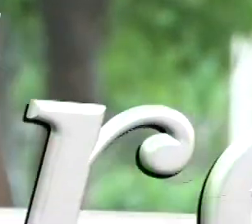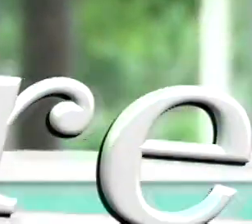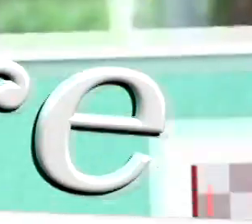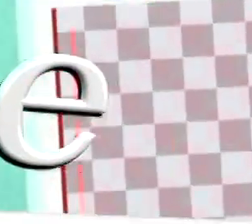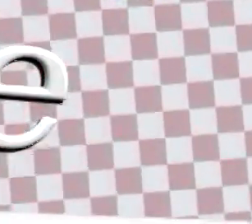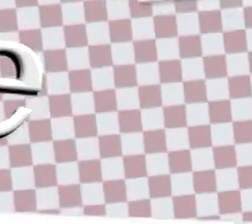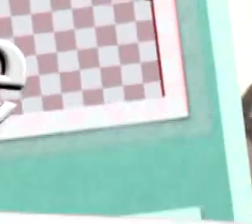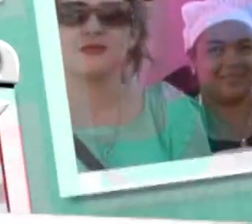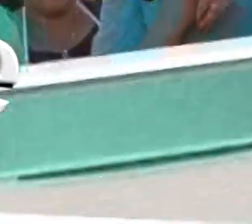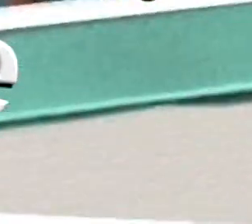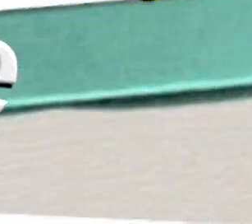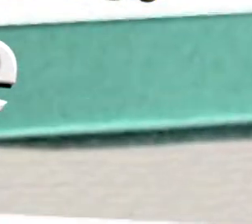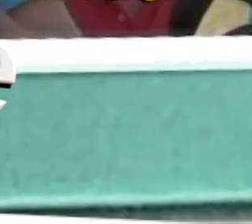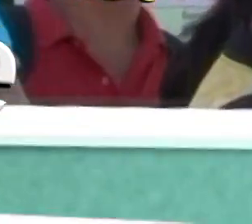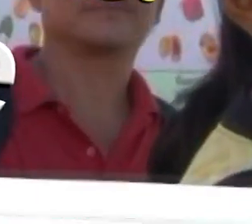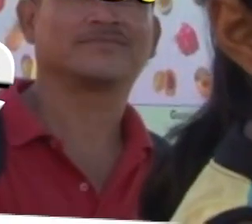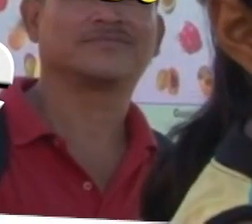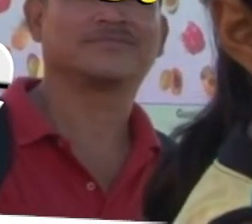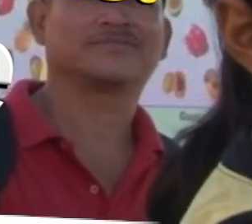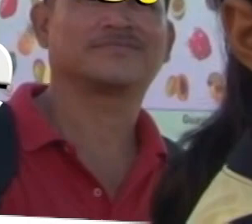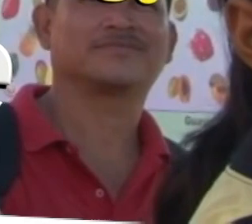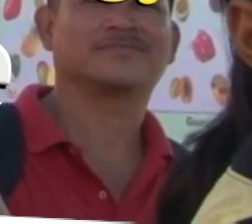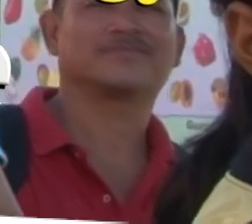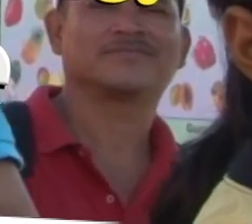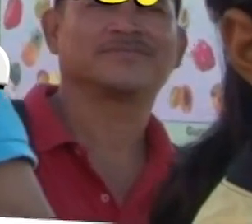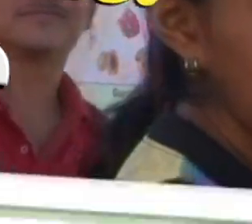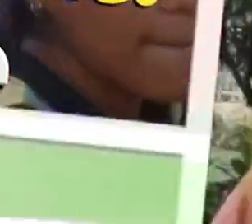Es un buen tipo, mi viejo,